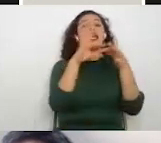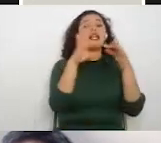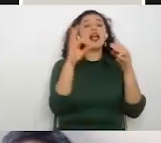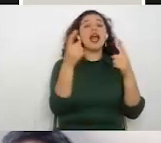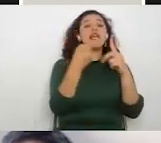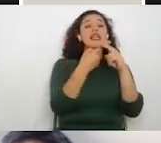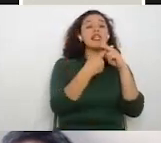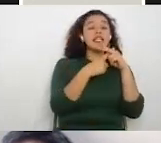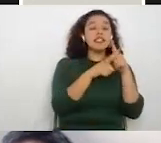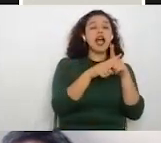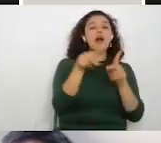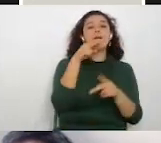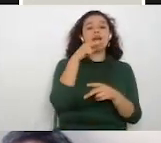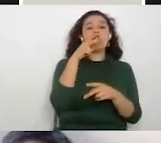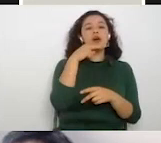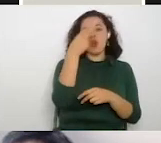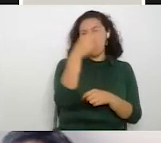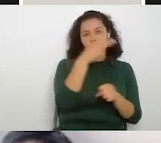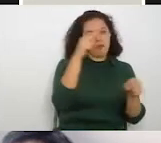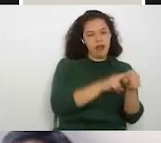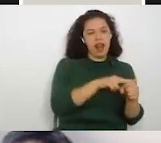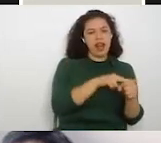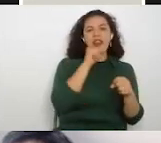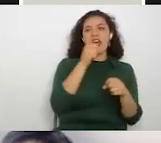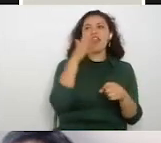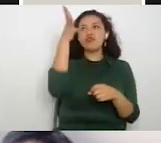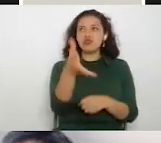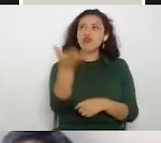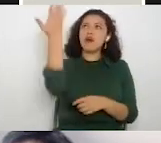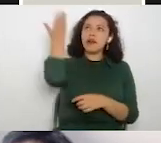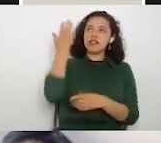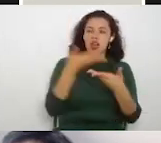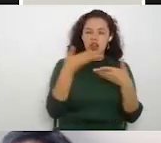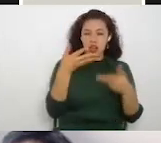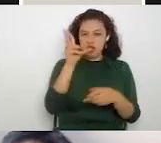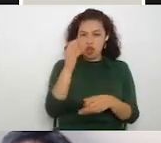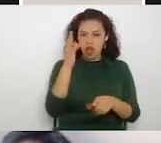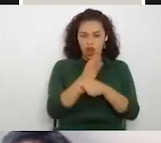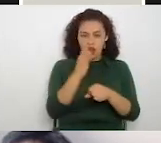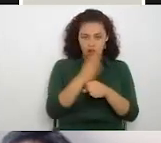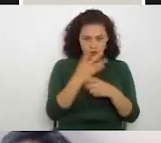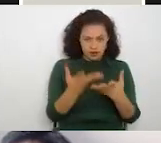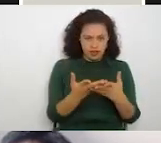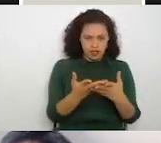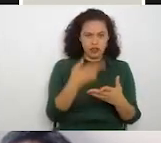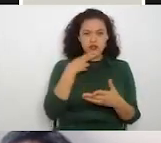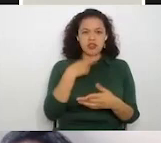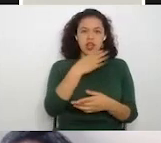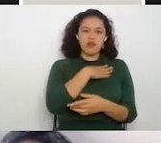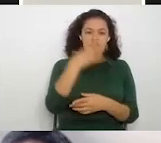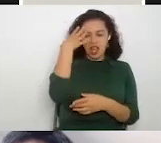verbo en infinitivo, y se deberá evitar el uso de adjetivos calificativos como bueno, excelente,